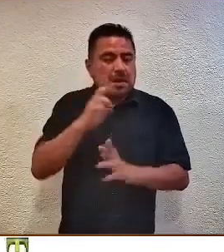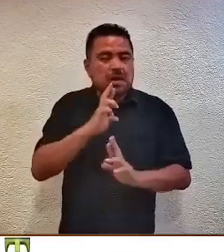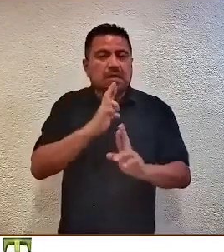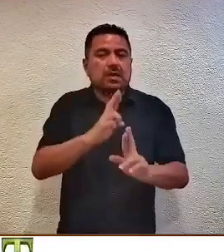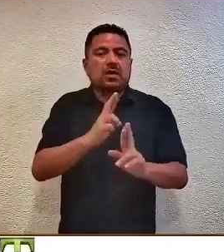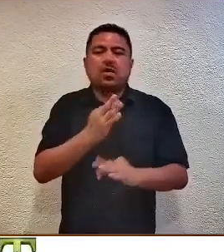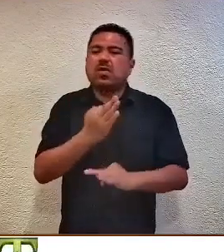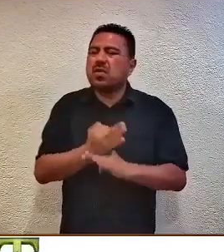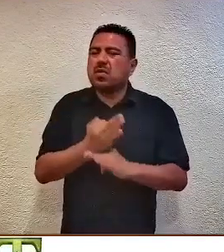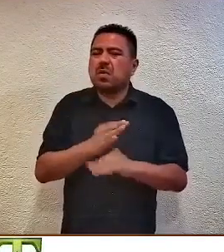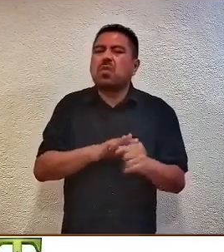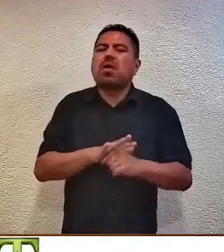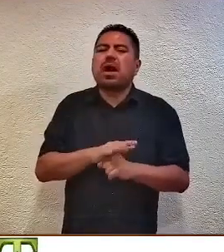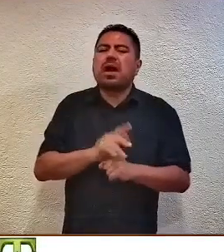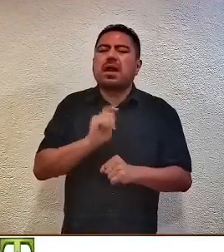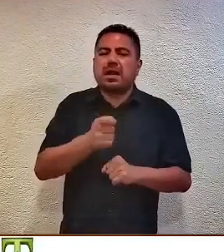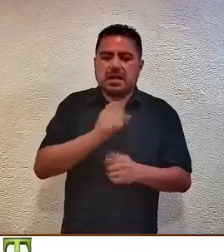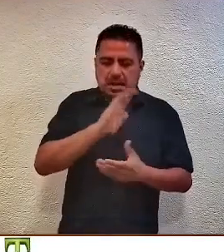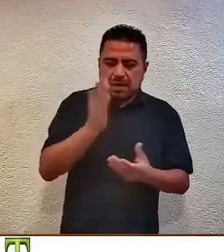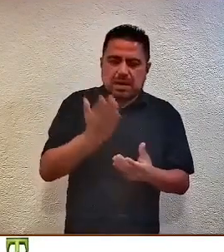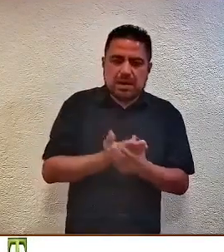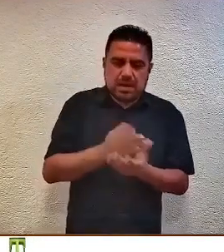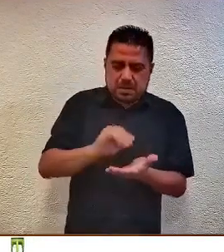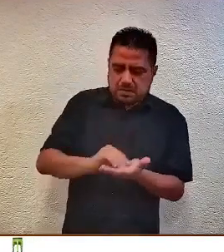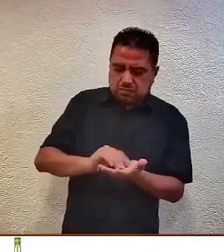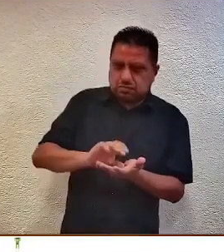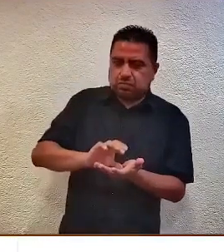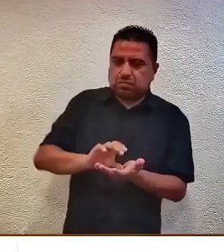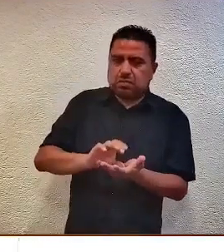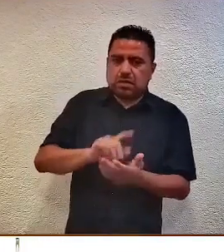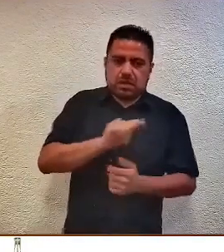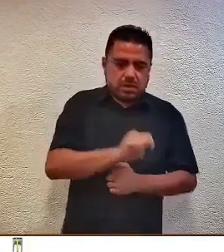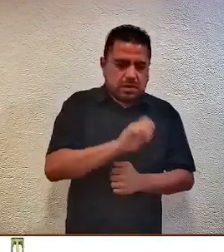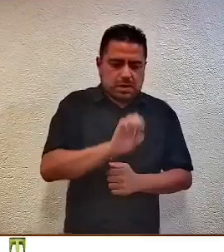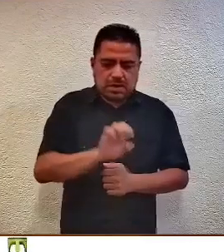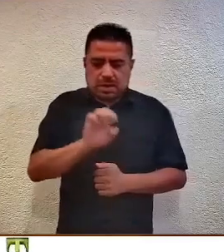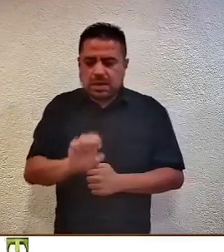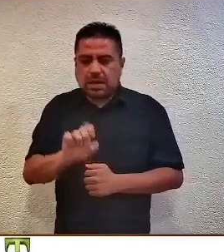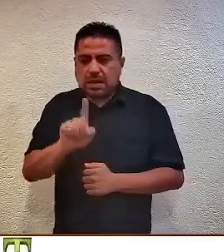resolver corresponde al expediente con clave